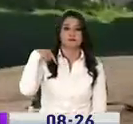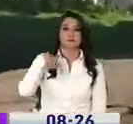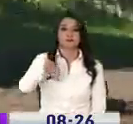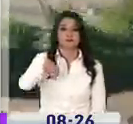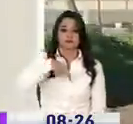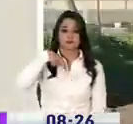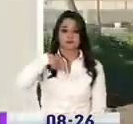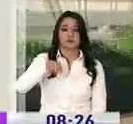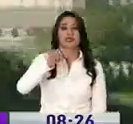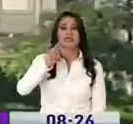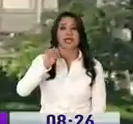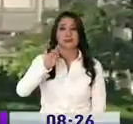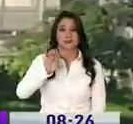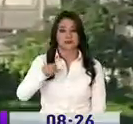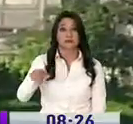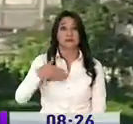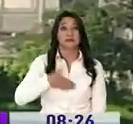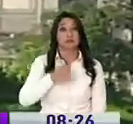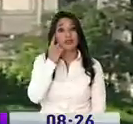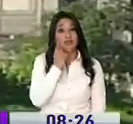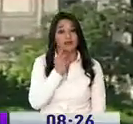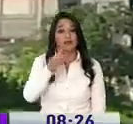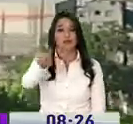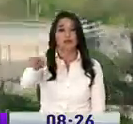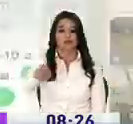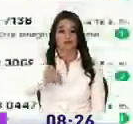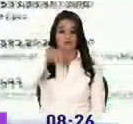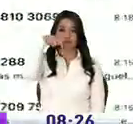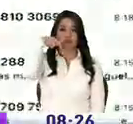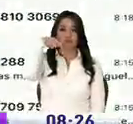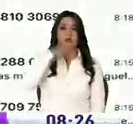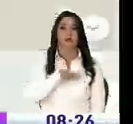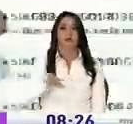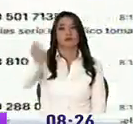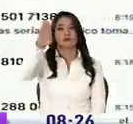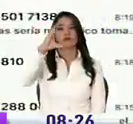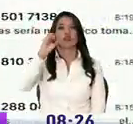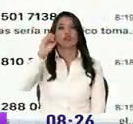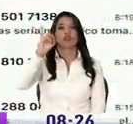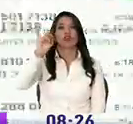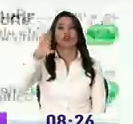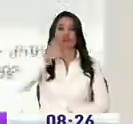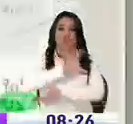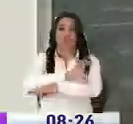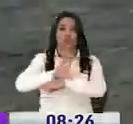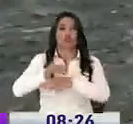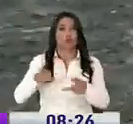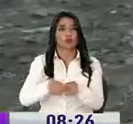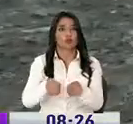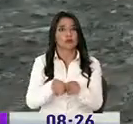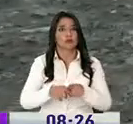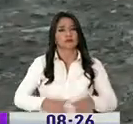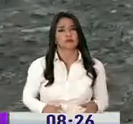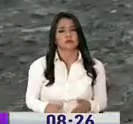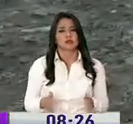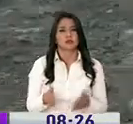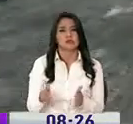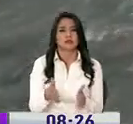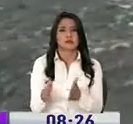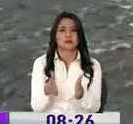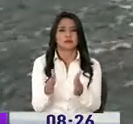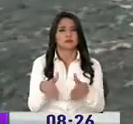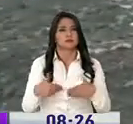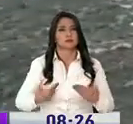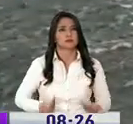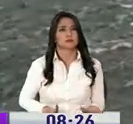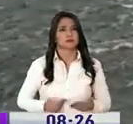incas, dice, esta es la Simón Bolívar, y claro, de hay una que va también hacia Conocoto Alto, se llama eso. ¡Qué barbaridad! ¡Vea eso! ¡Qué